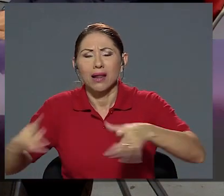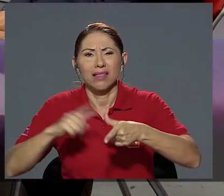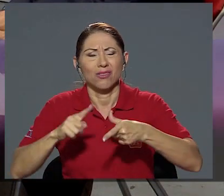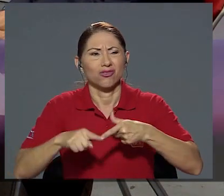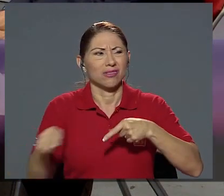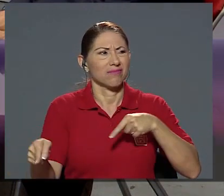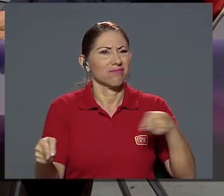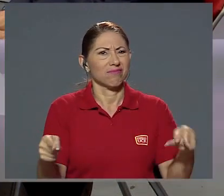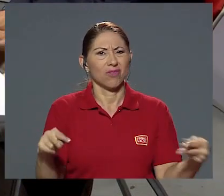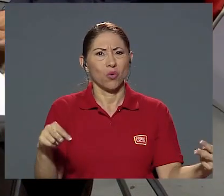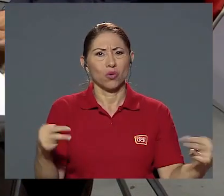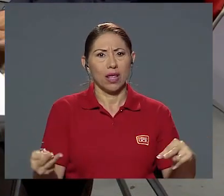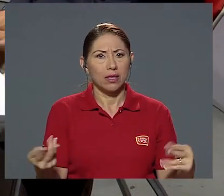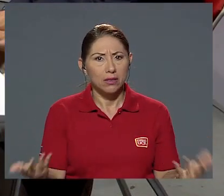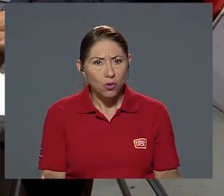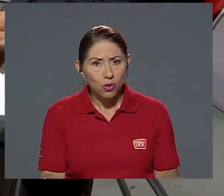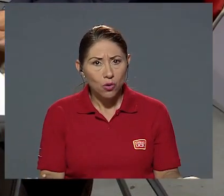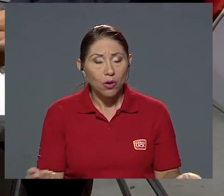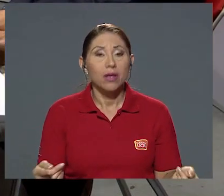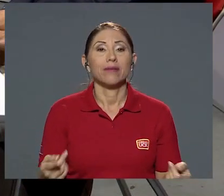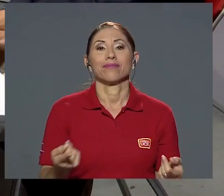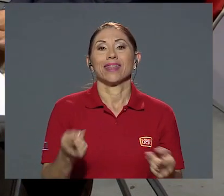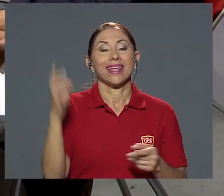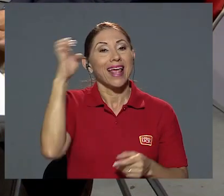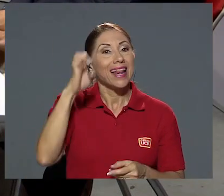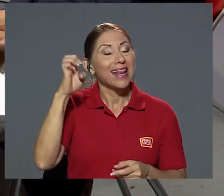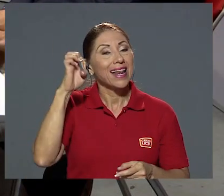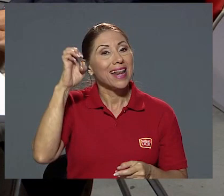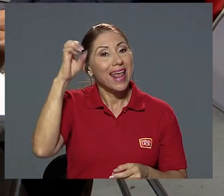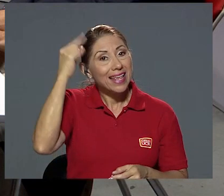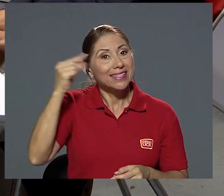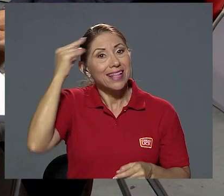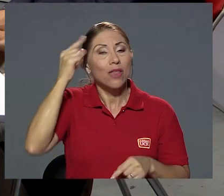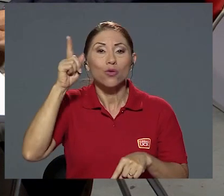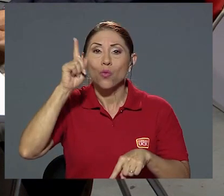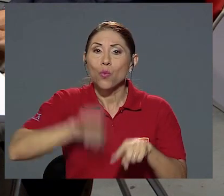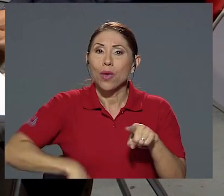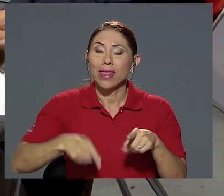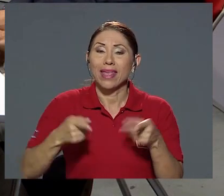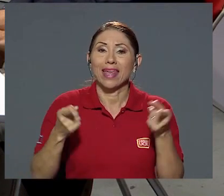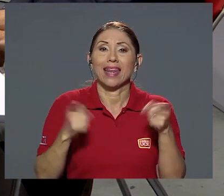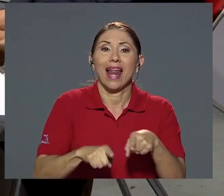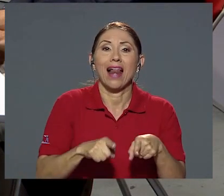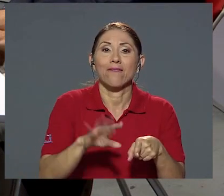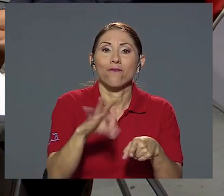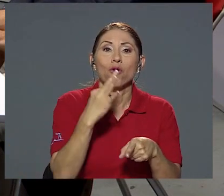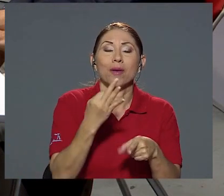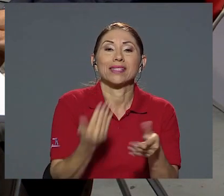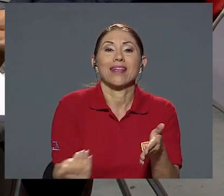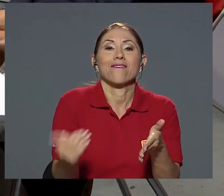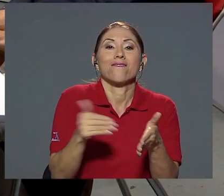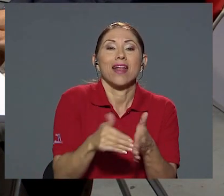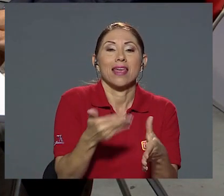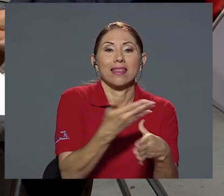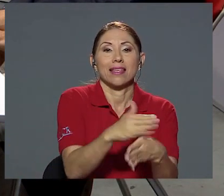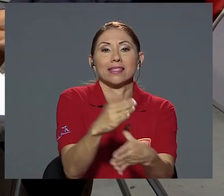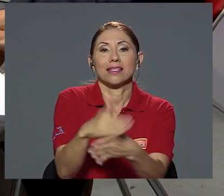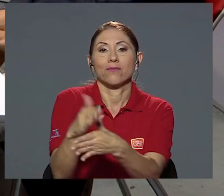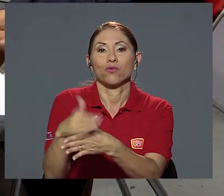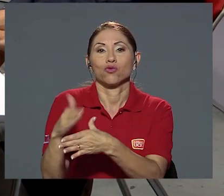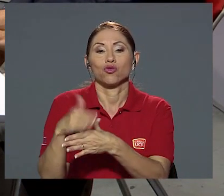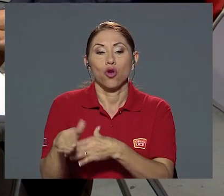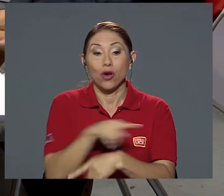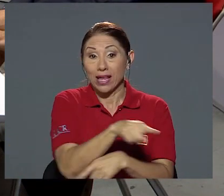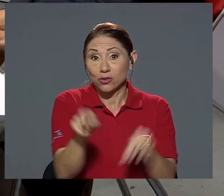creo que lo más importante es la incapacidad del Estado de generar mecanismos de redistribución. Es decir, la redistribución se hace a partir